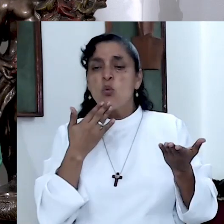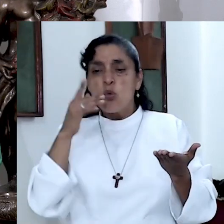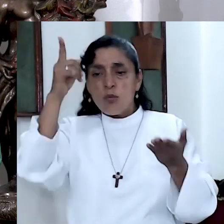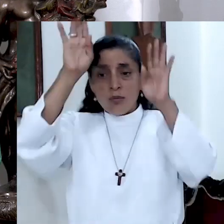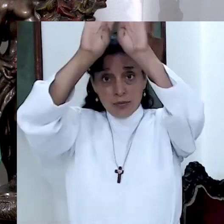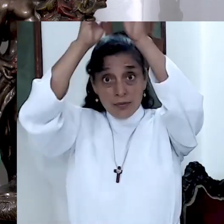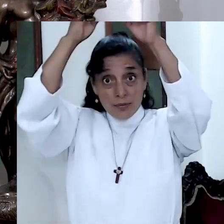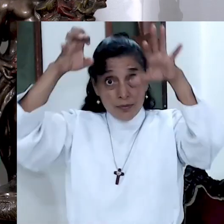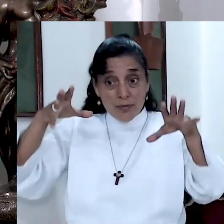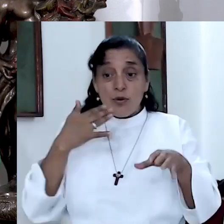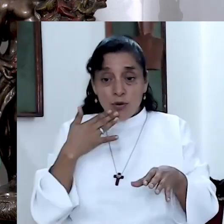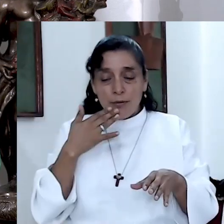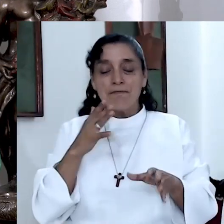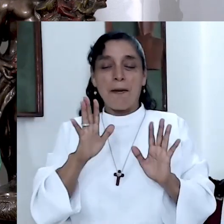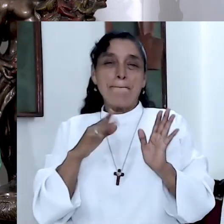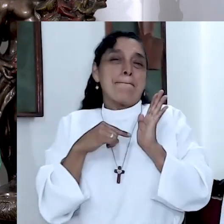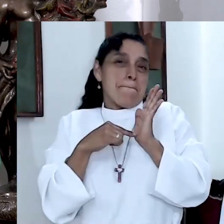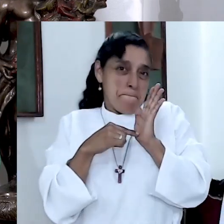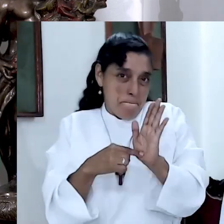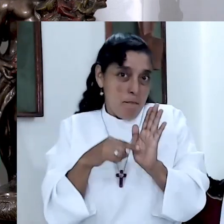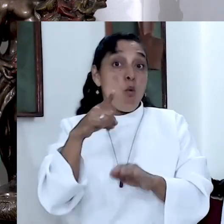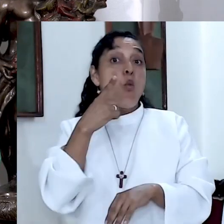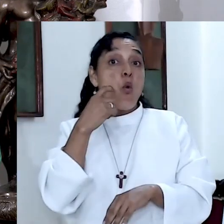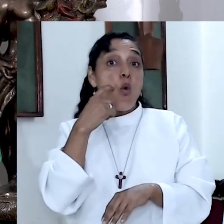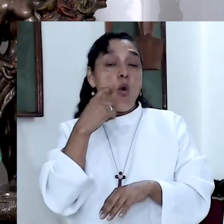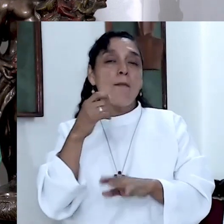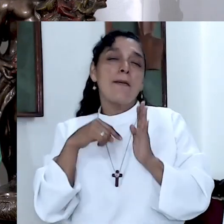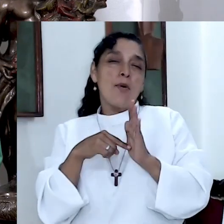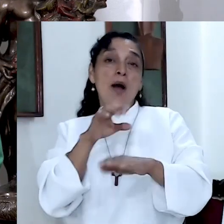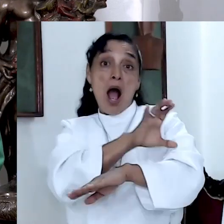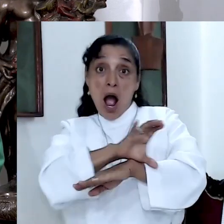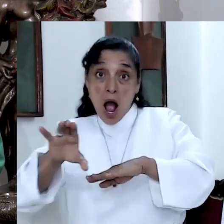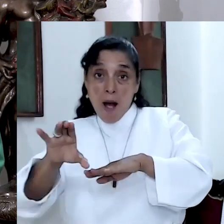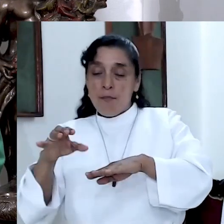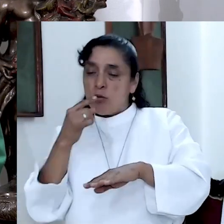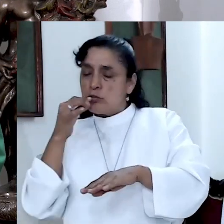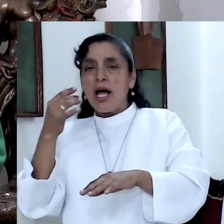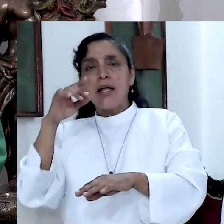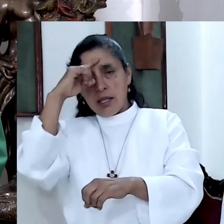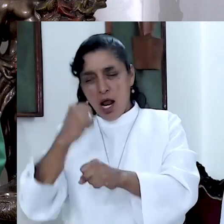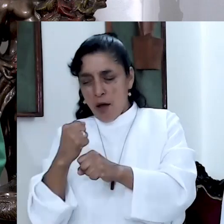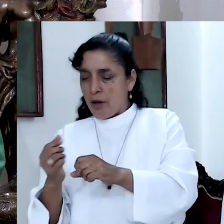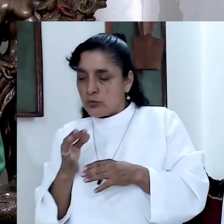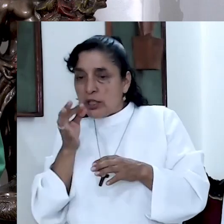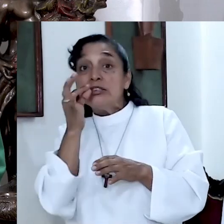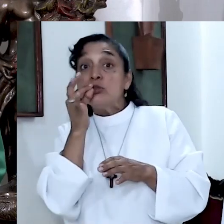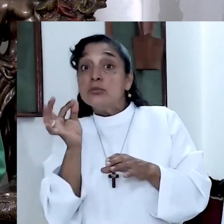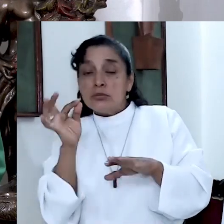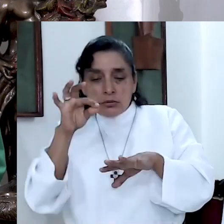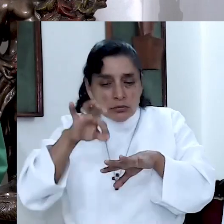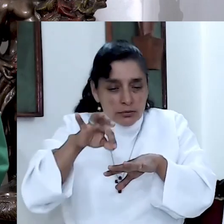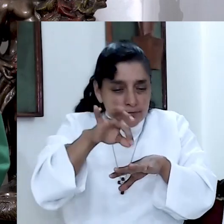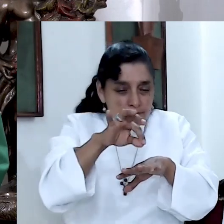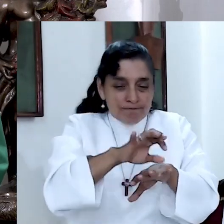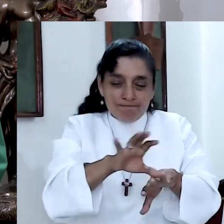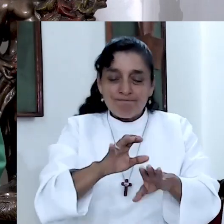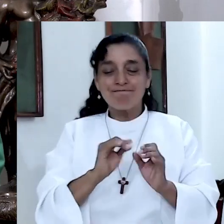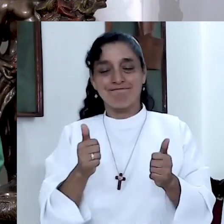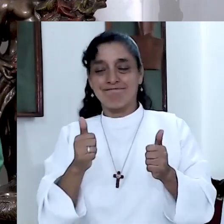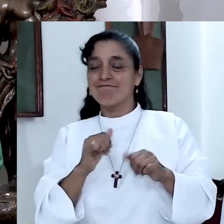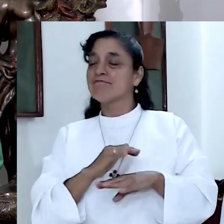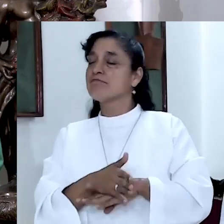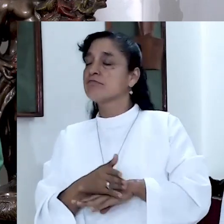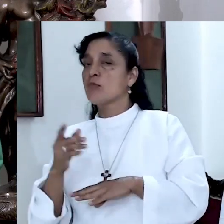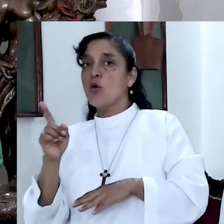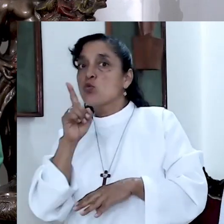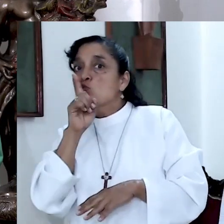un hombre que sembró buena semilla en su campo. Pero mientras los trabajadores dormían, llegó un enemigo